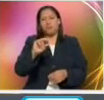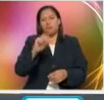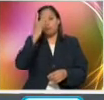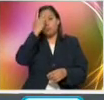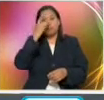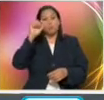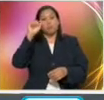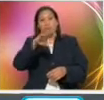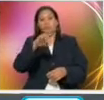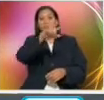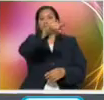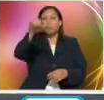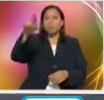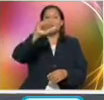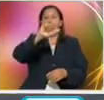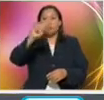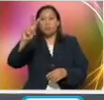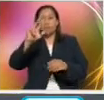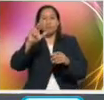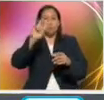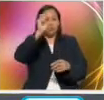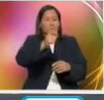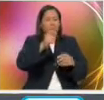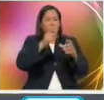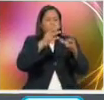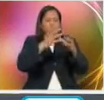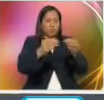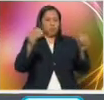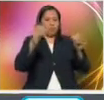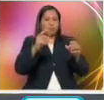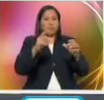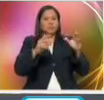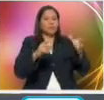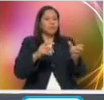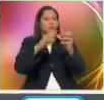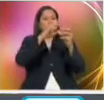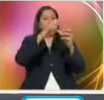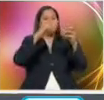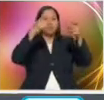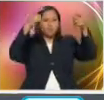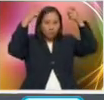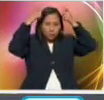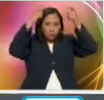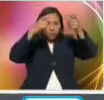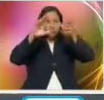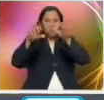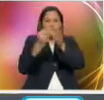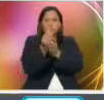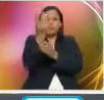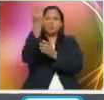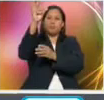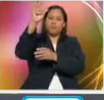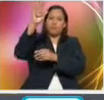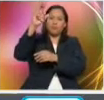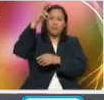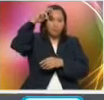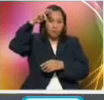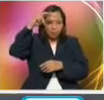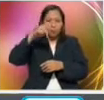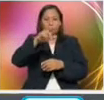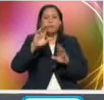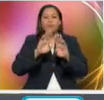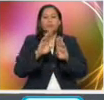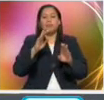que podemos encontrar en Las Vegas de aparecer y desaparecer, ¿no? Sí, el conejito en el sombrero, claro, no era o eso como en el para nada. medievo, ¿no? Que eran hechiceros y que, o